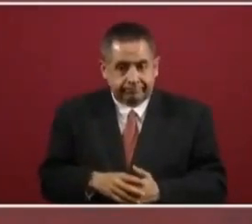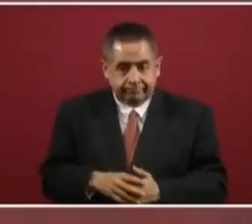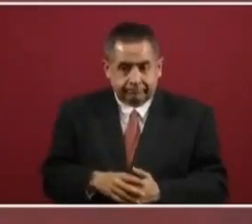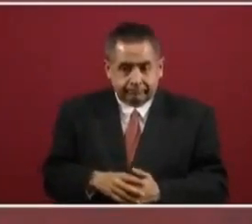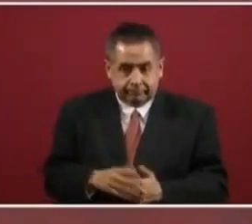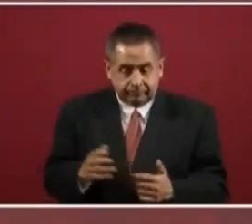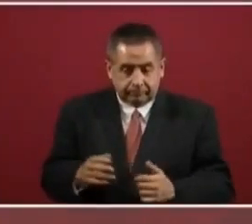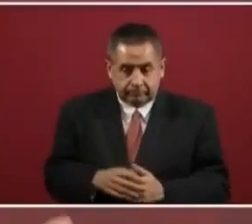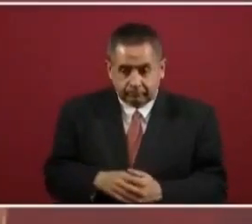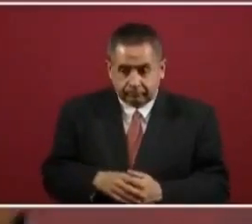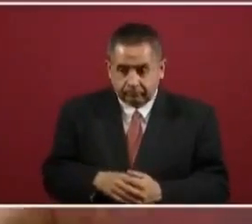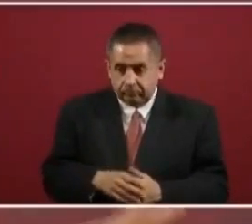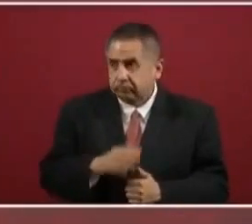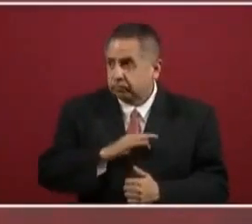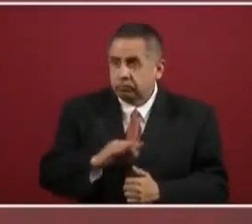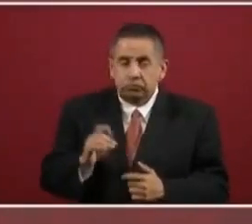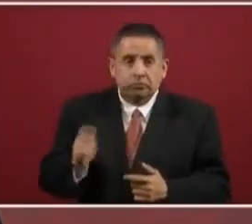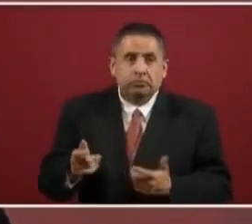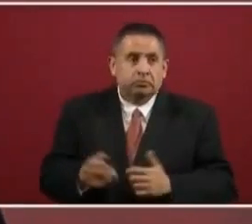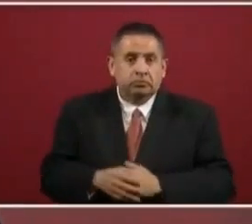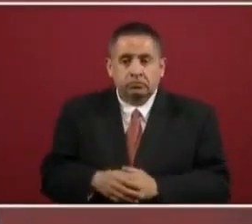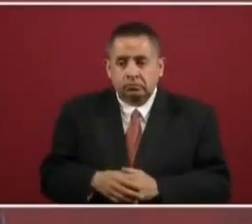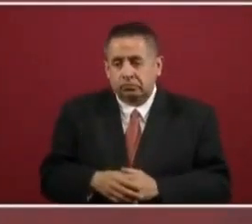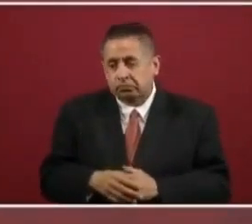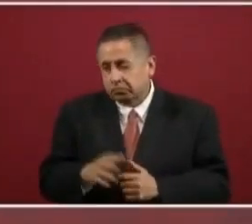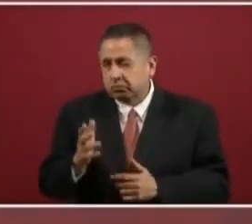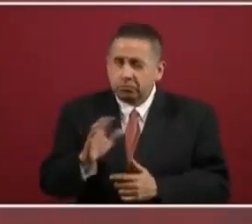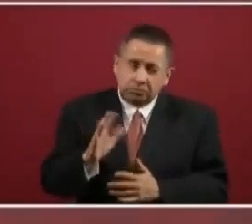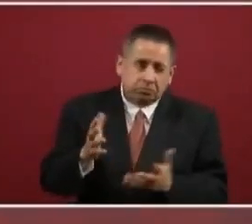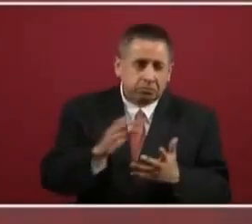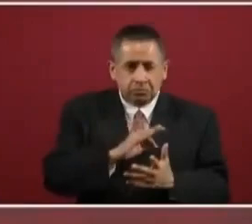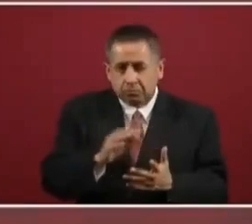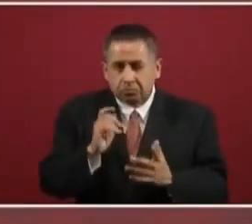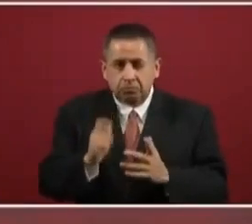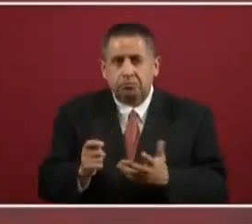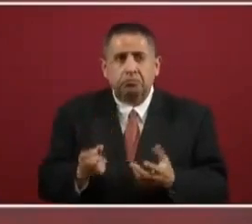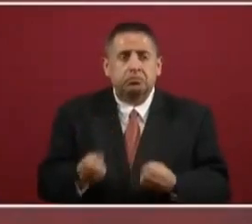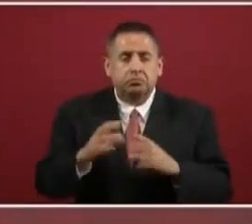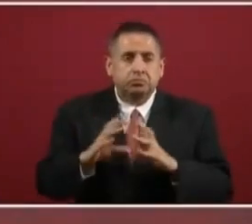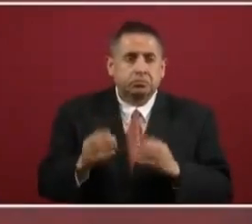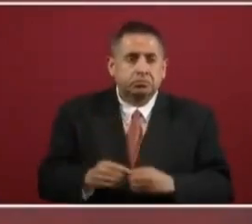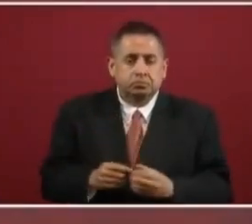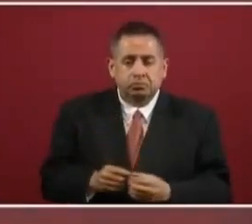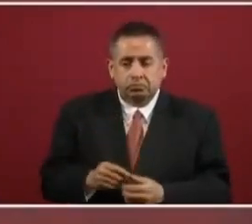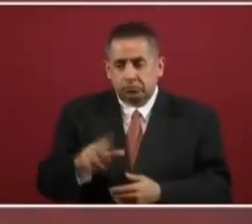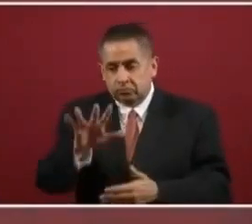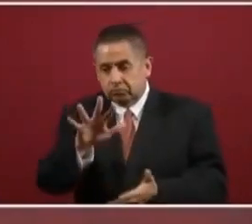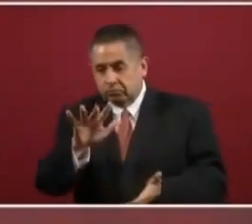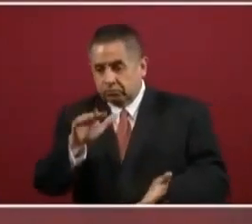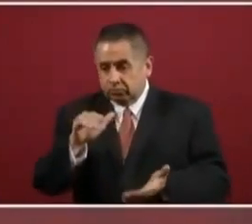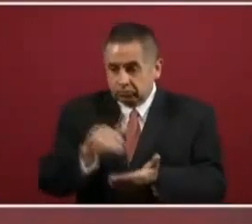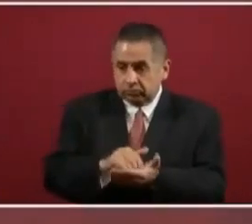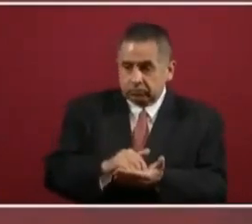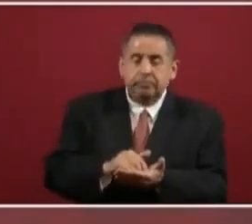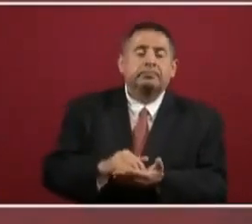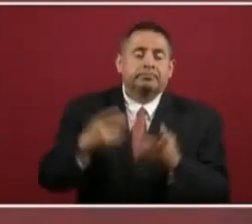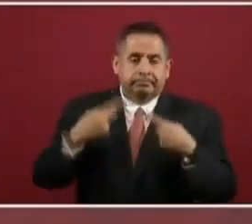eh van a ser cuando menos 50,000